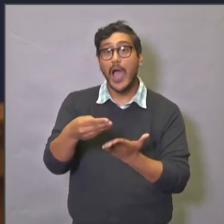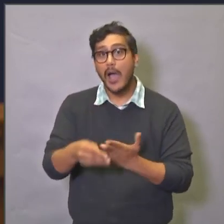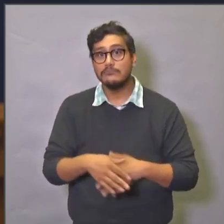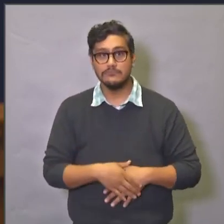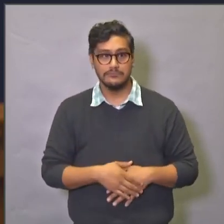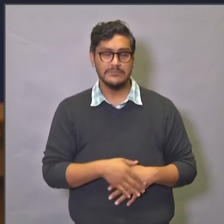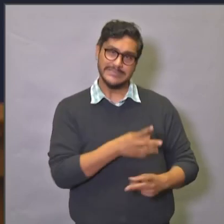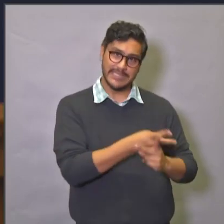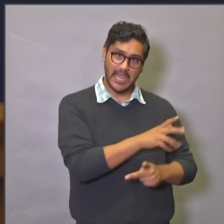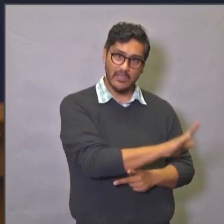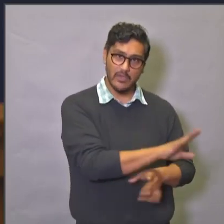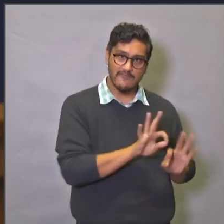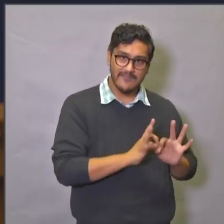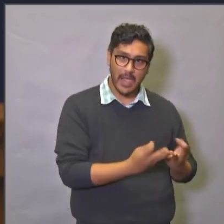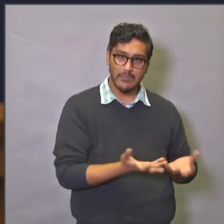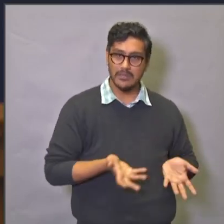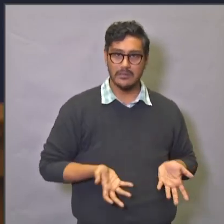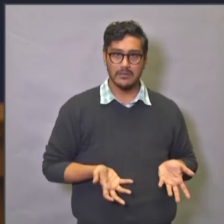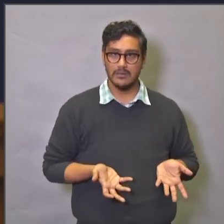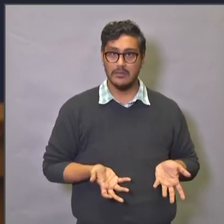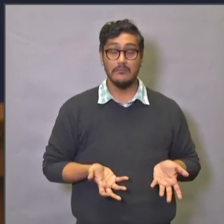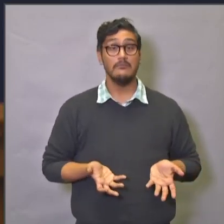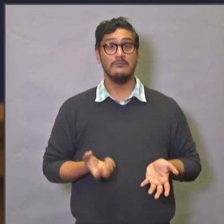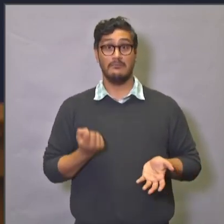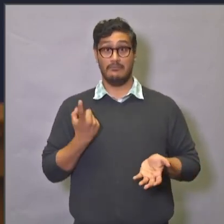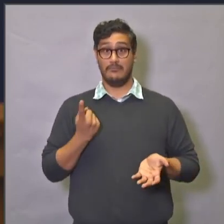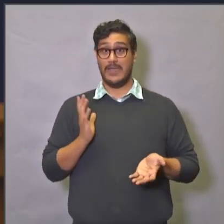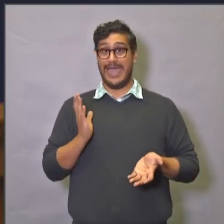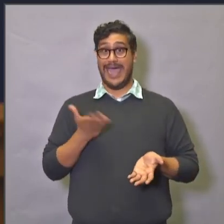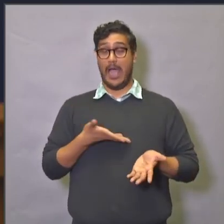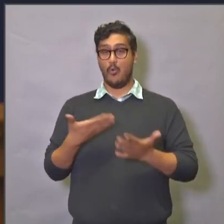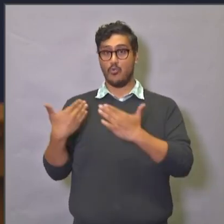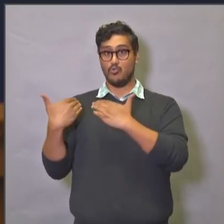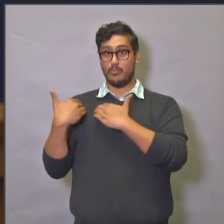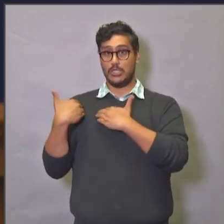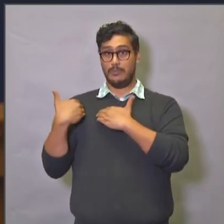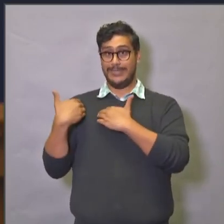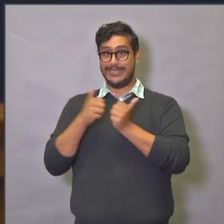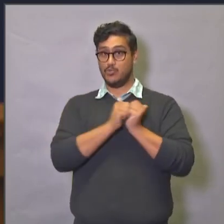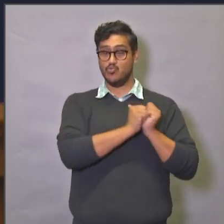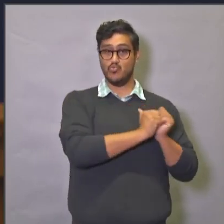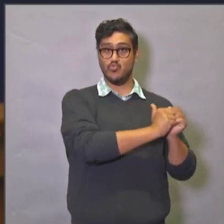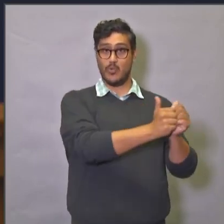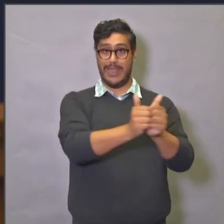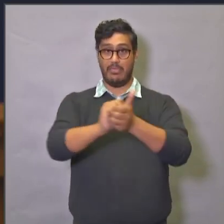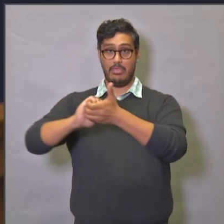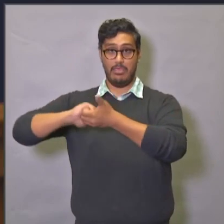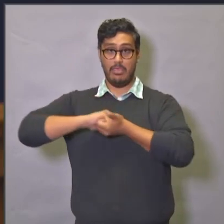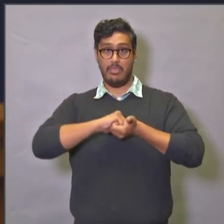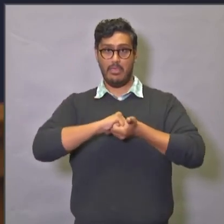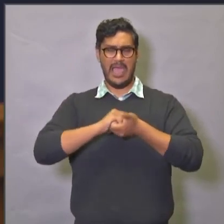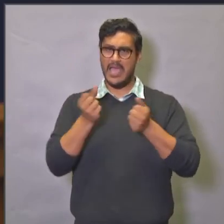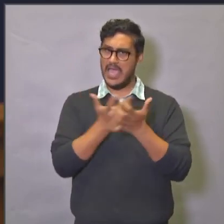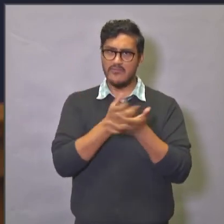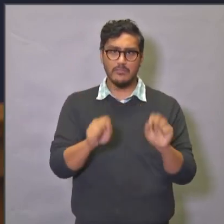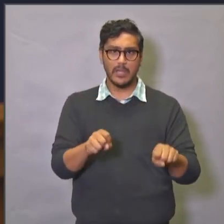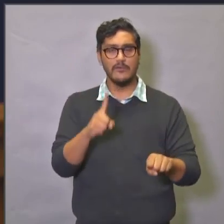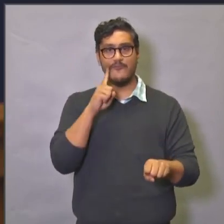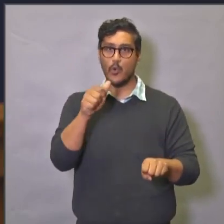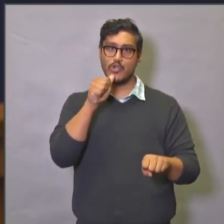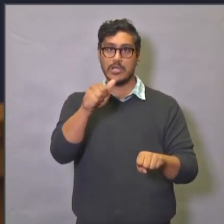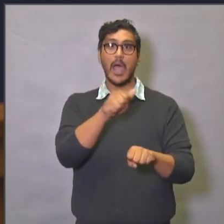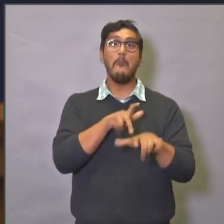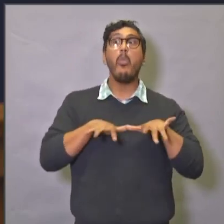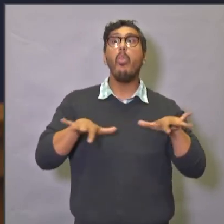familias. Es parte de nuestra responsabilidad colectiva hacer todo lo posible para no transmitir